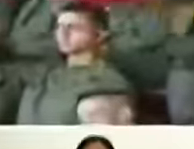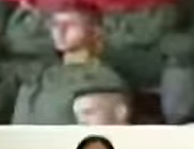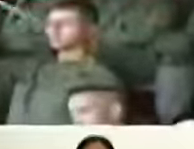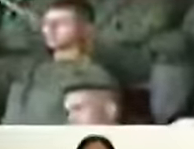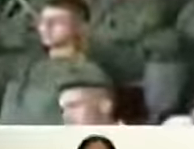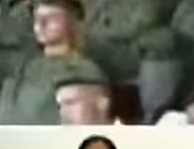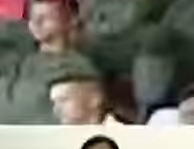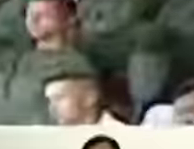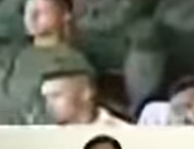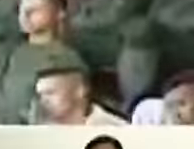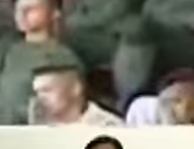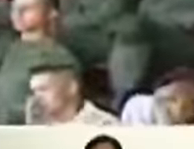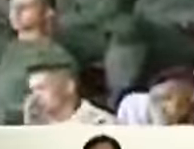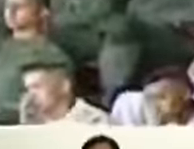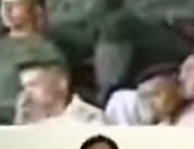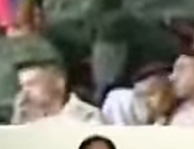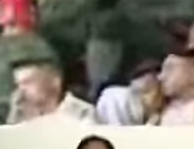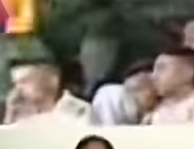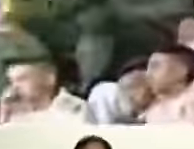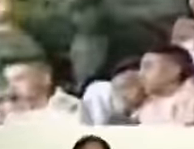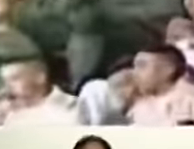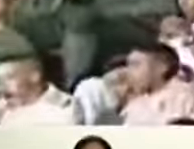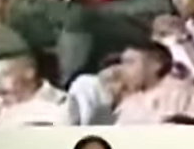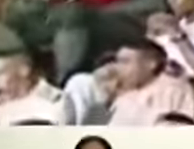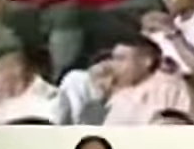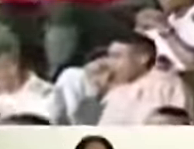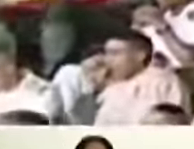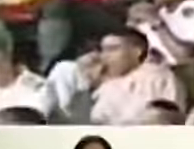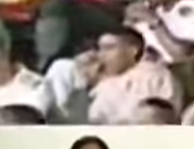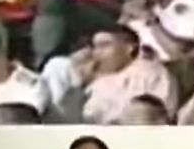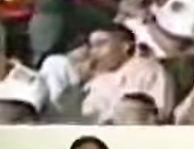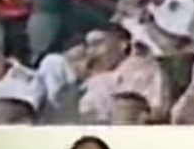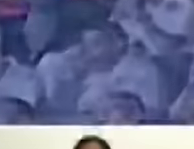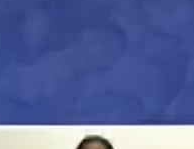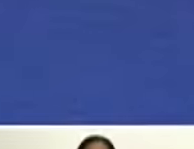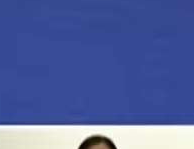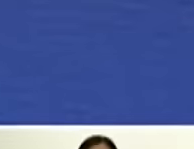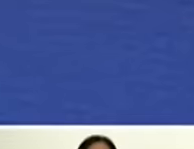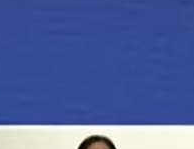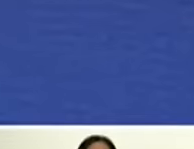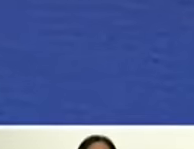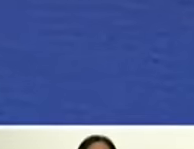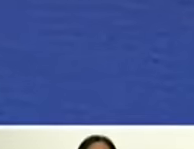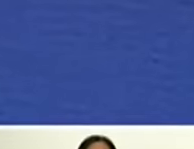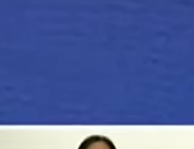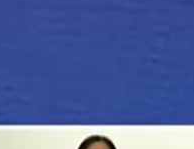De ahí venimos, muchachos, muchachas, de ahí venimos, oficiales, de ahí venimos.